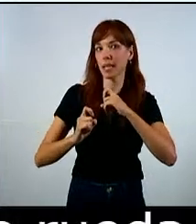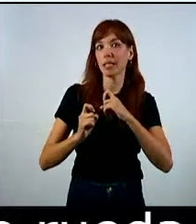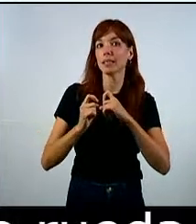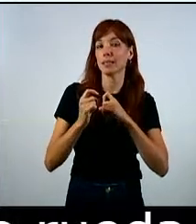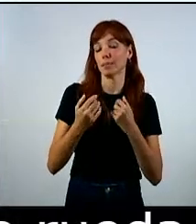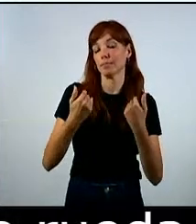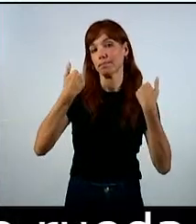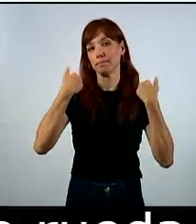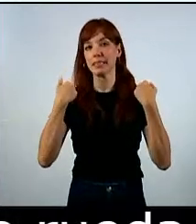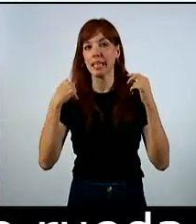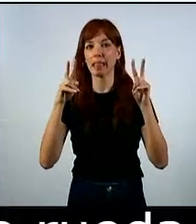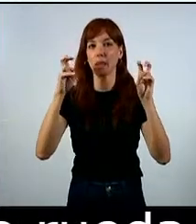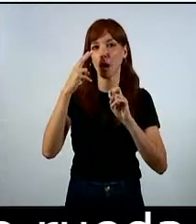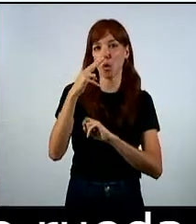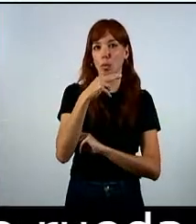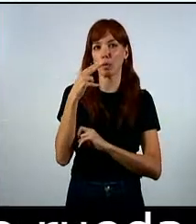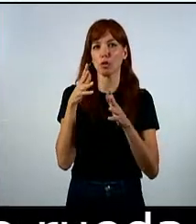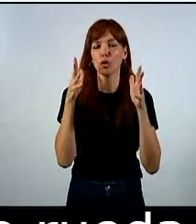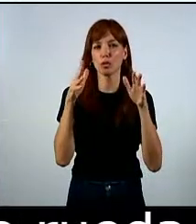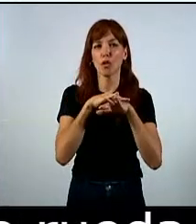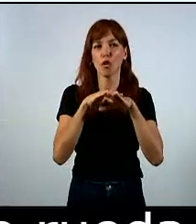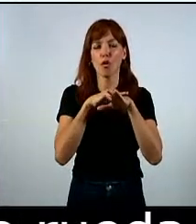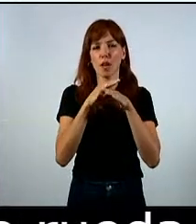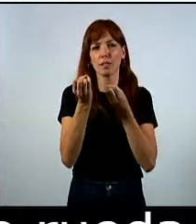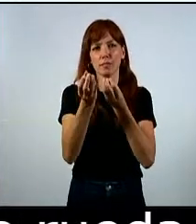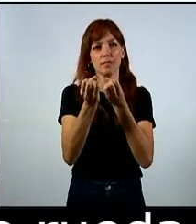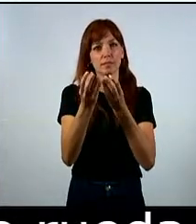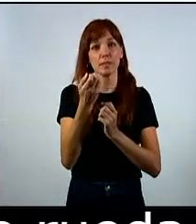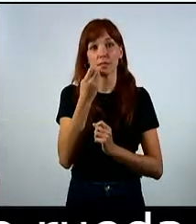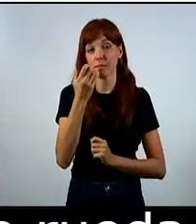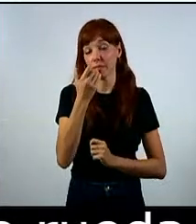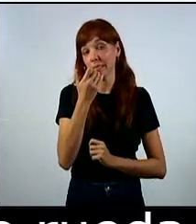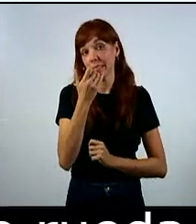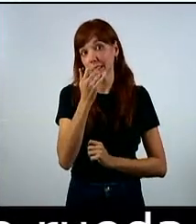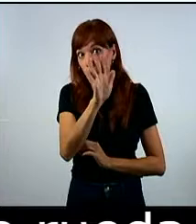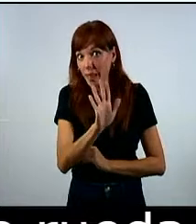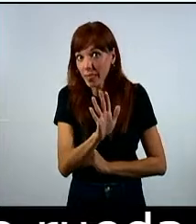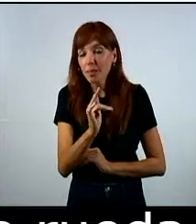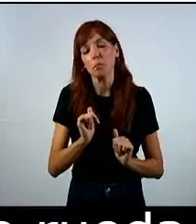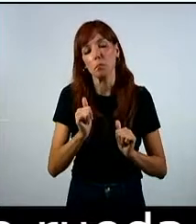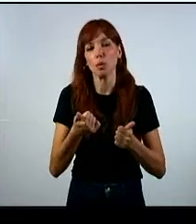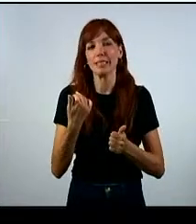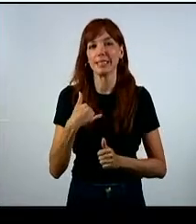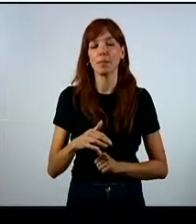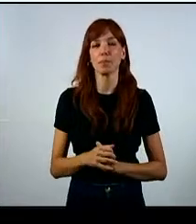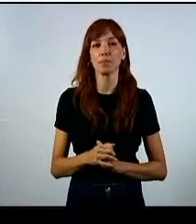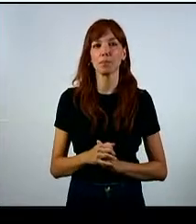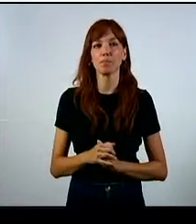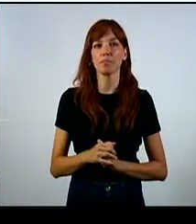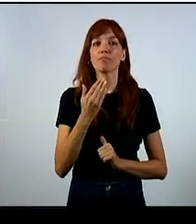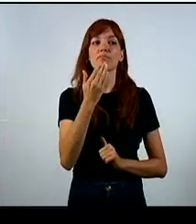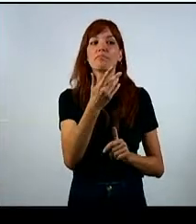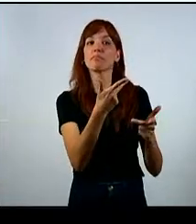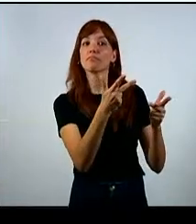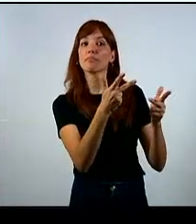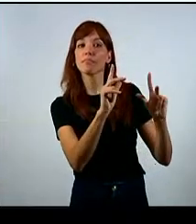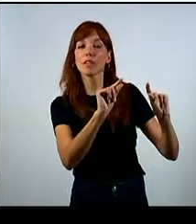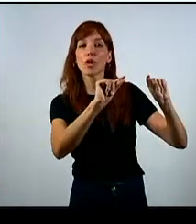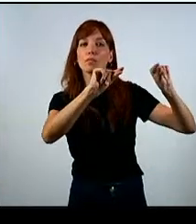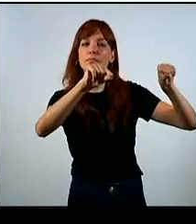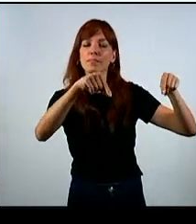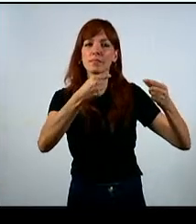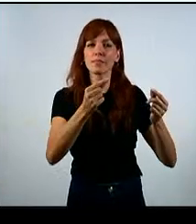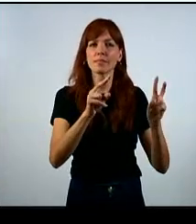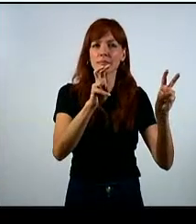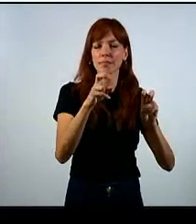Gobierno. Y si os parece, empiezo ya a comentarlos. Hemos autorizado la contratación en materia de sanidad, vamos a empezar por